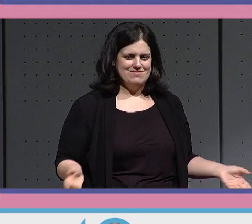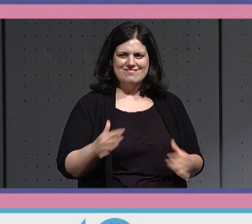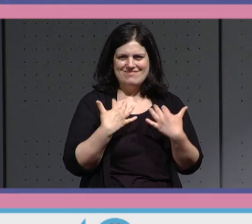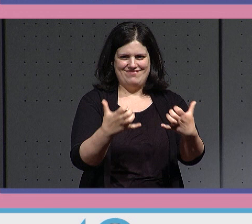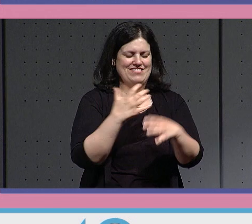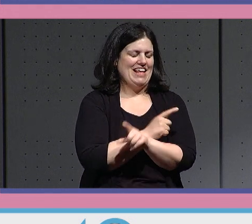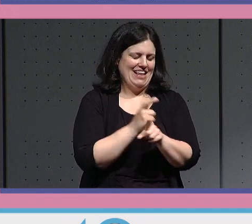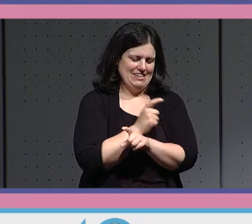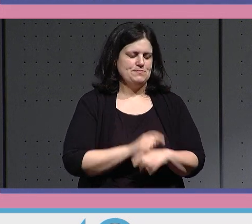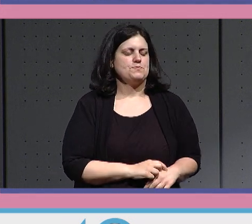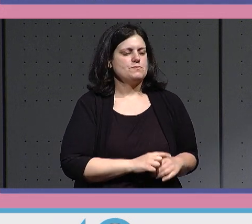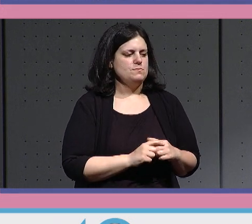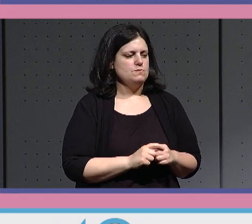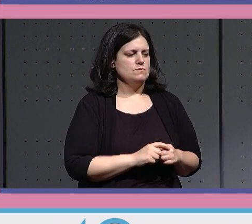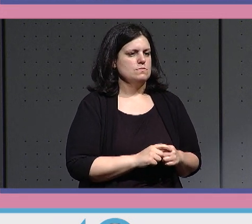bueno,